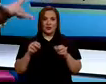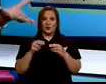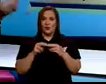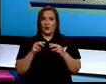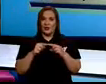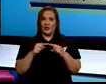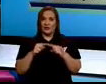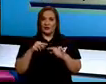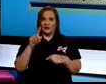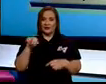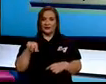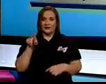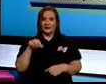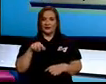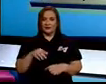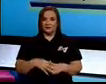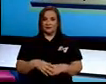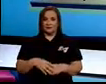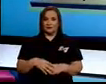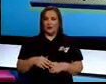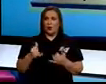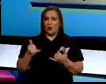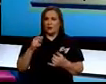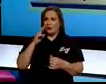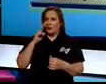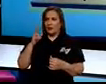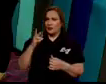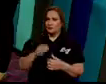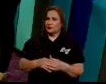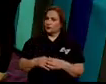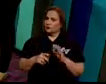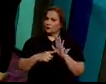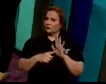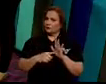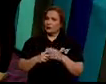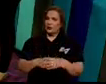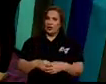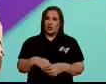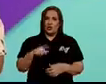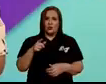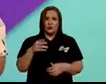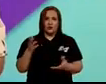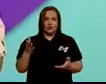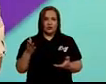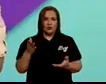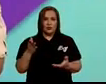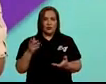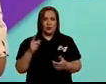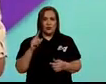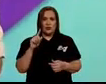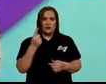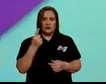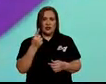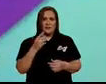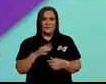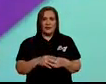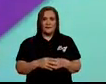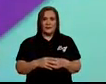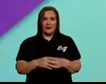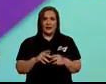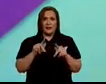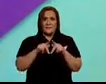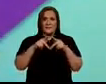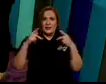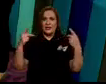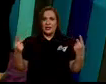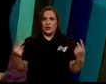hablaremos? ¿Qué es lo que van a ver los chicos en las cápsulas? Yo me imagino que los chicos se han preguntado, ¿cuál es ese primer periódico de Panamá?